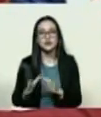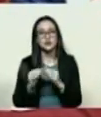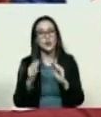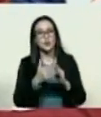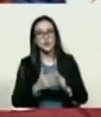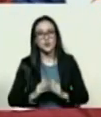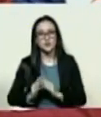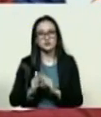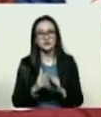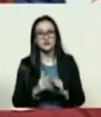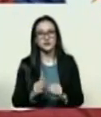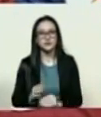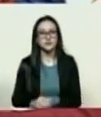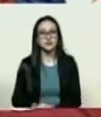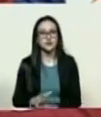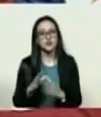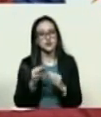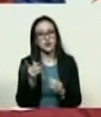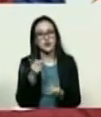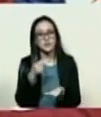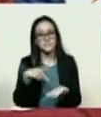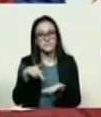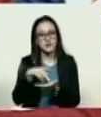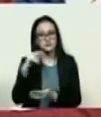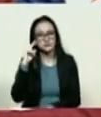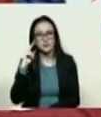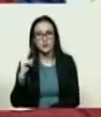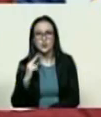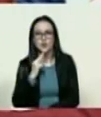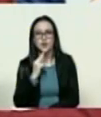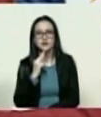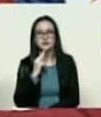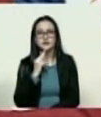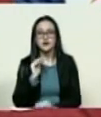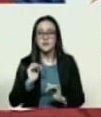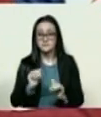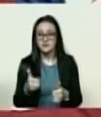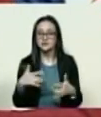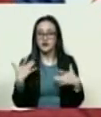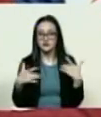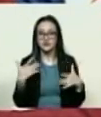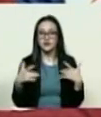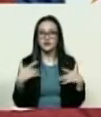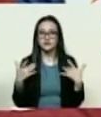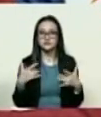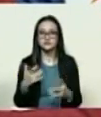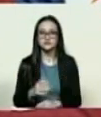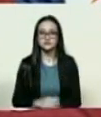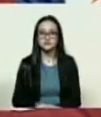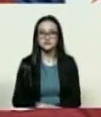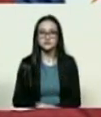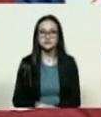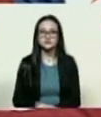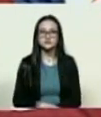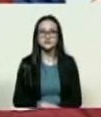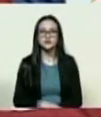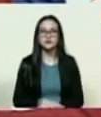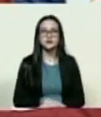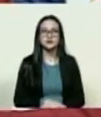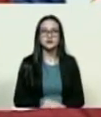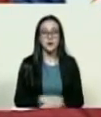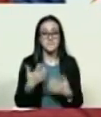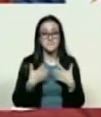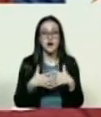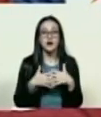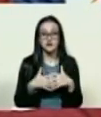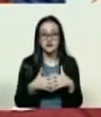Venezuela. Todas las plazas Bolívar de los municipios comienza esta actividad. Esta actividad, estarán allí las máquinas que le